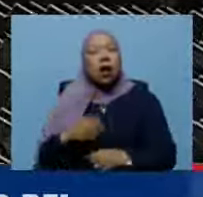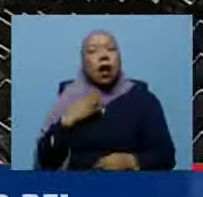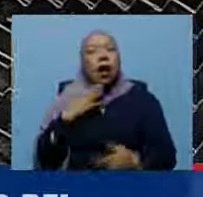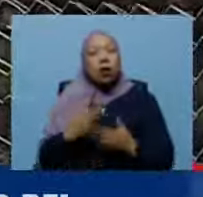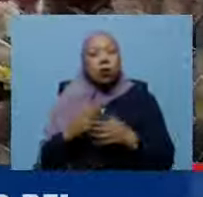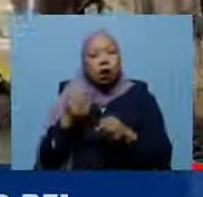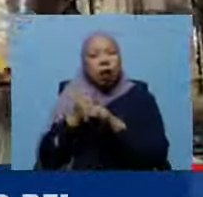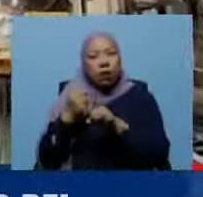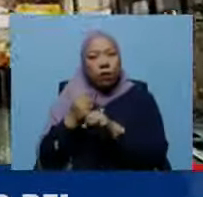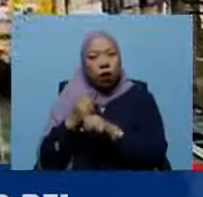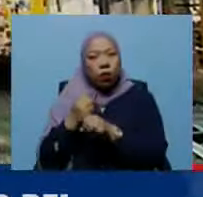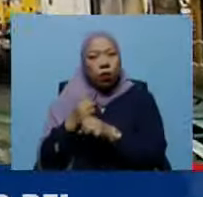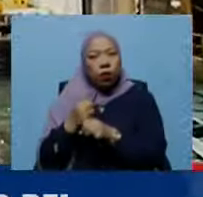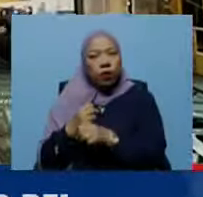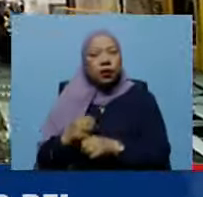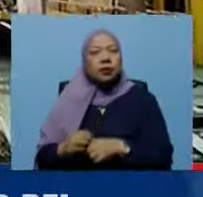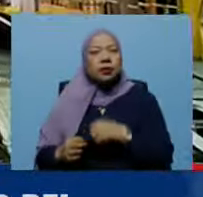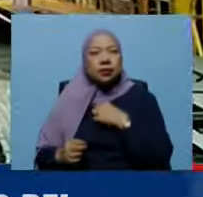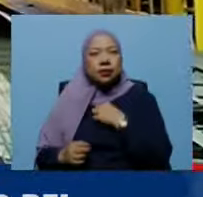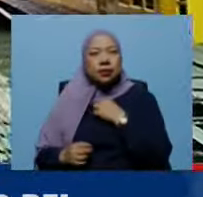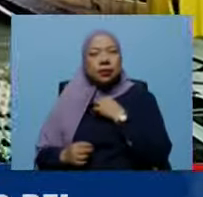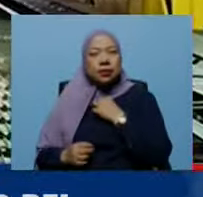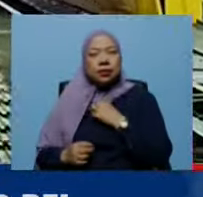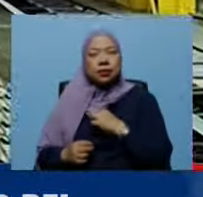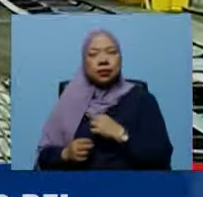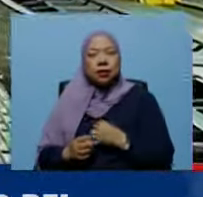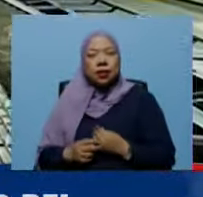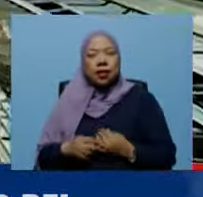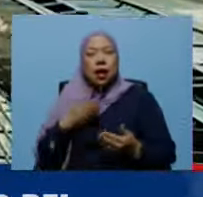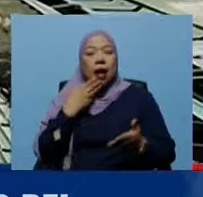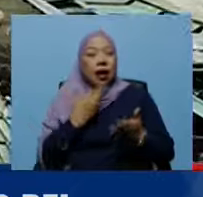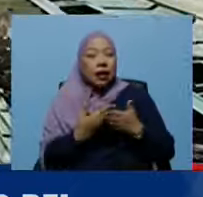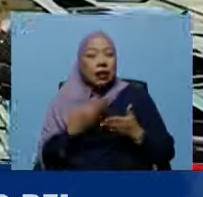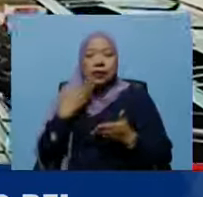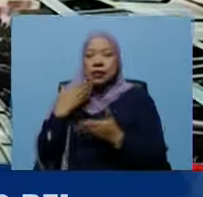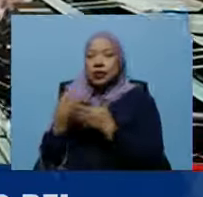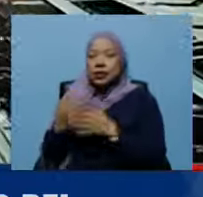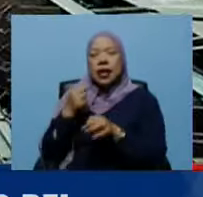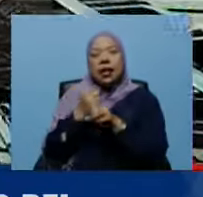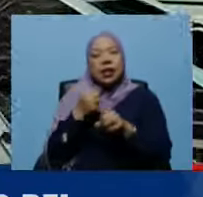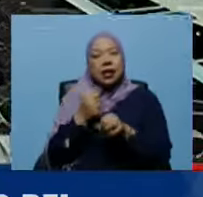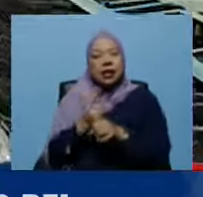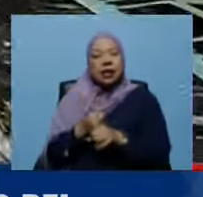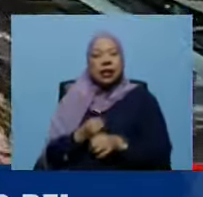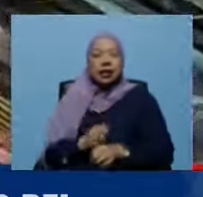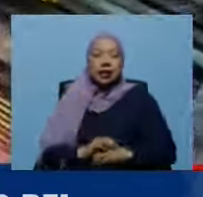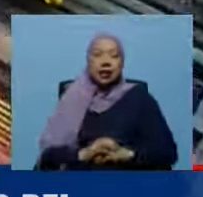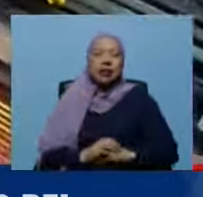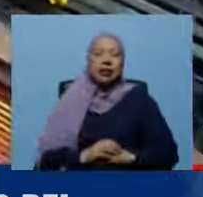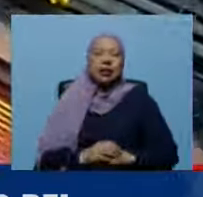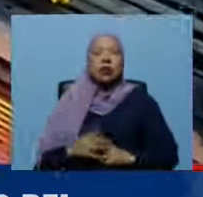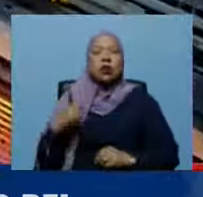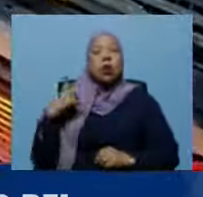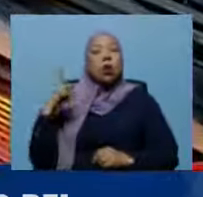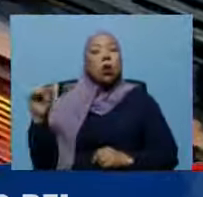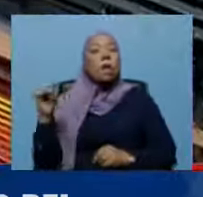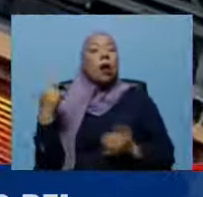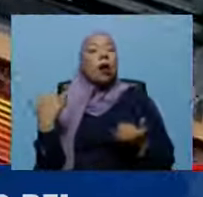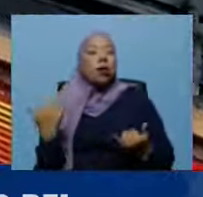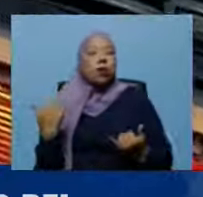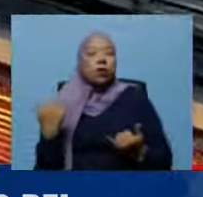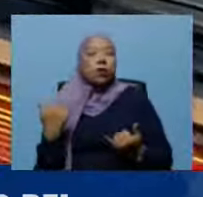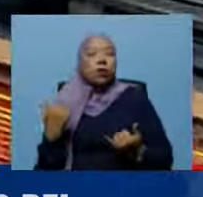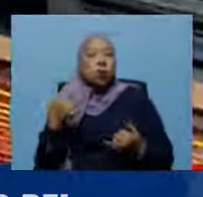gracia a los trabajadores. Ah, cuenten conmigo, muchachos. Cuenten conmigo, muchachos. Y nos vamos entonces, por aquí